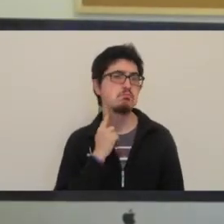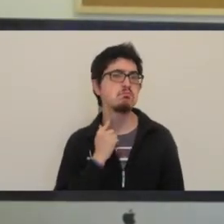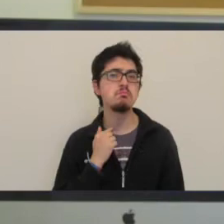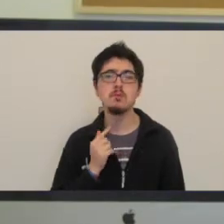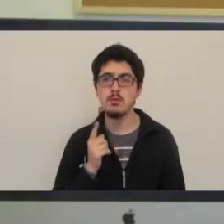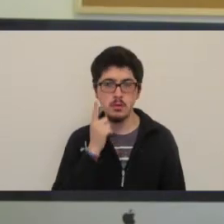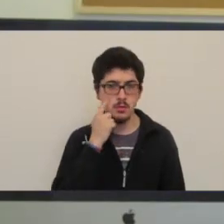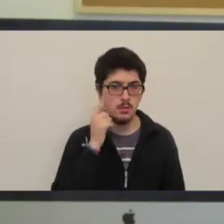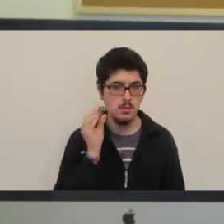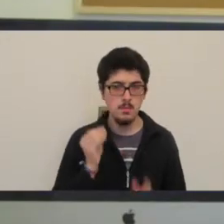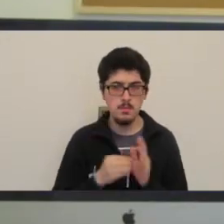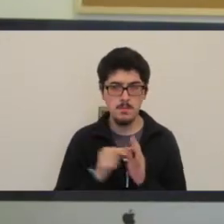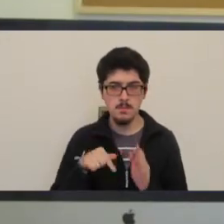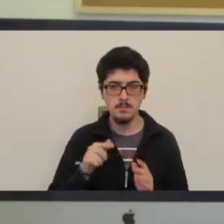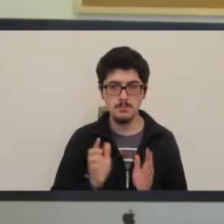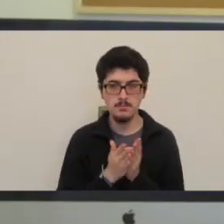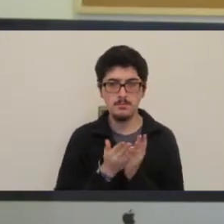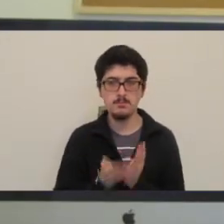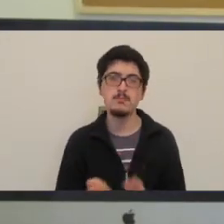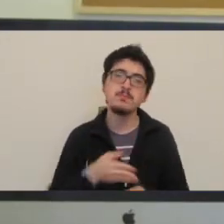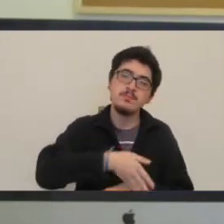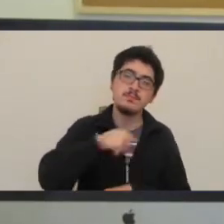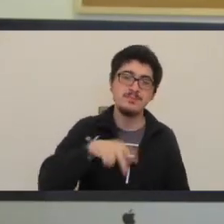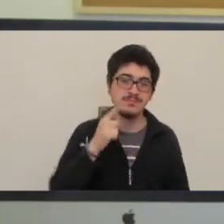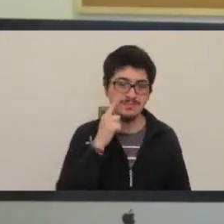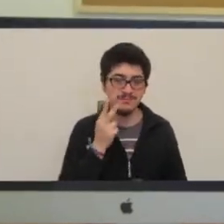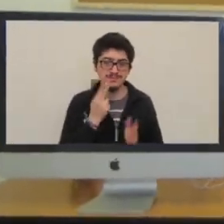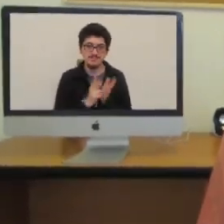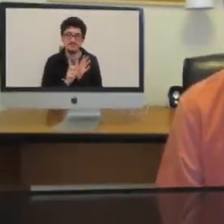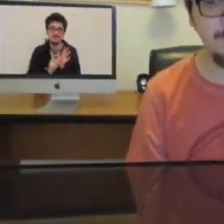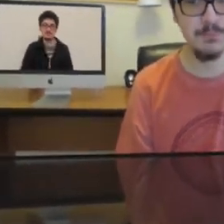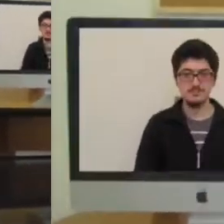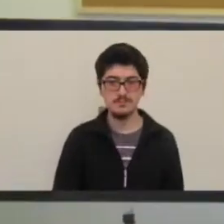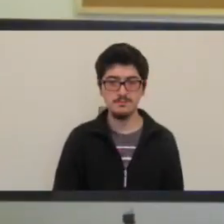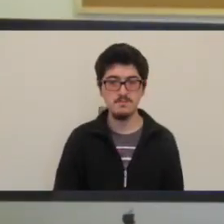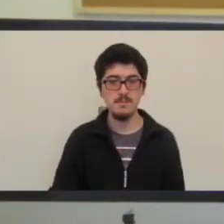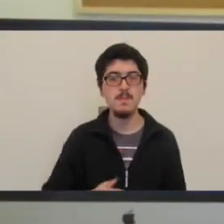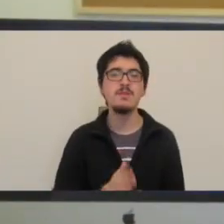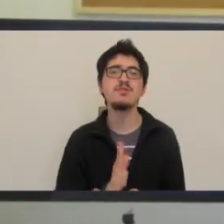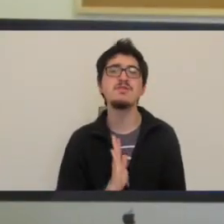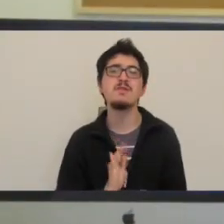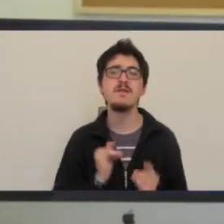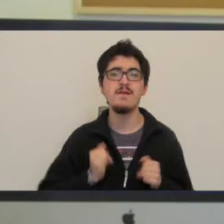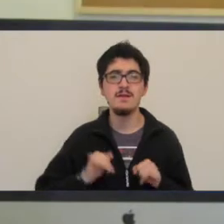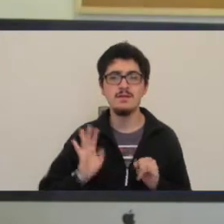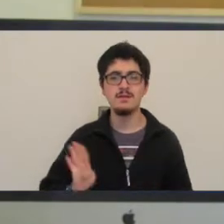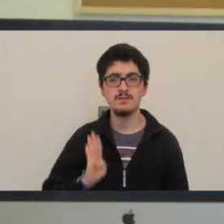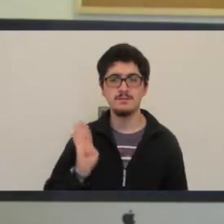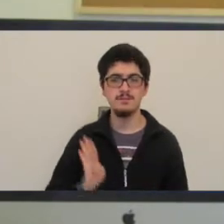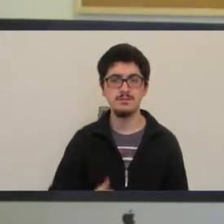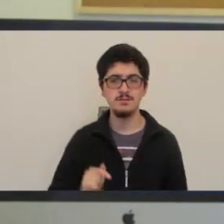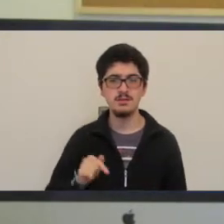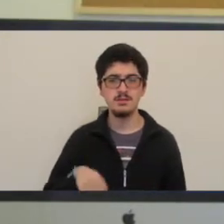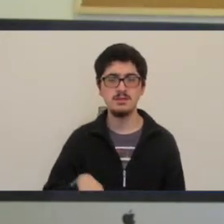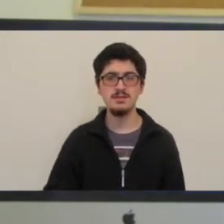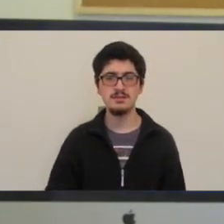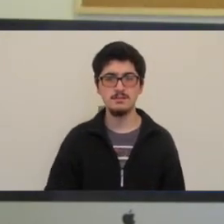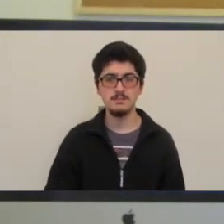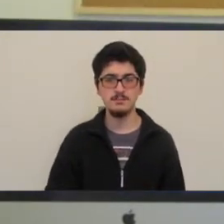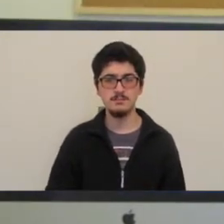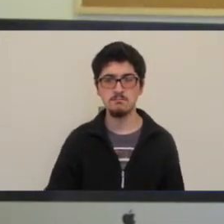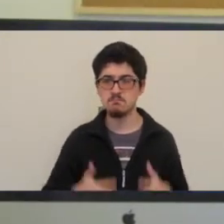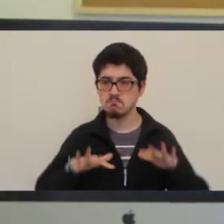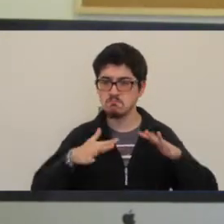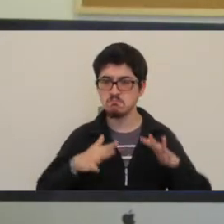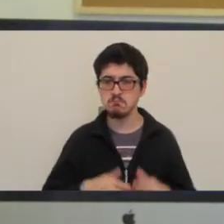interesaría conocerlo, saber un poco más de él? Bueno, te invito a seguir viendo este video. Para comenzar, vamos con las informaciones básicas. Este libro